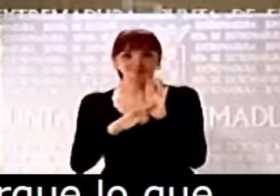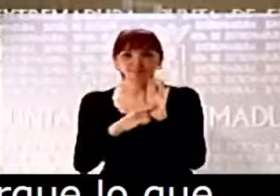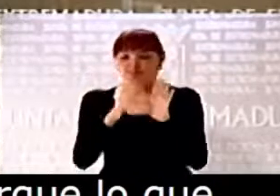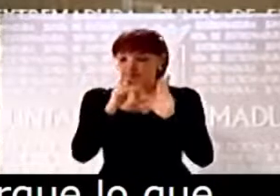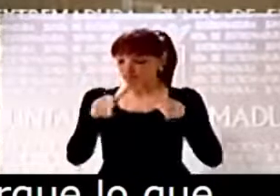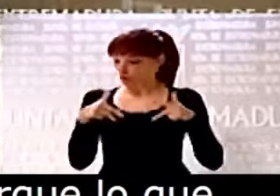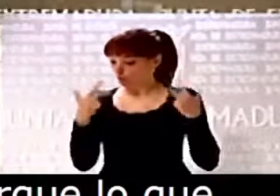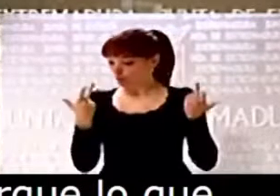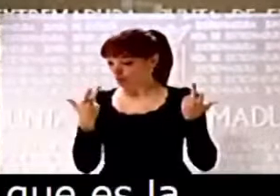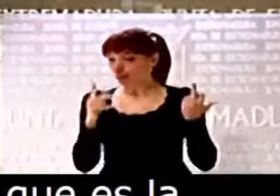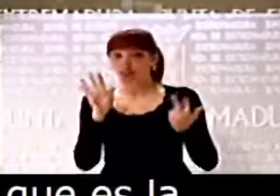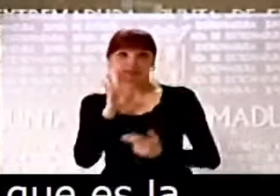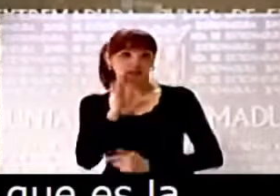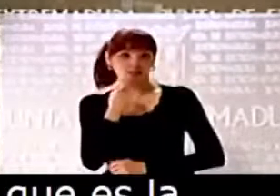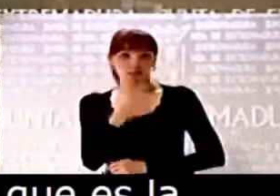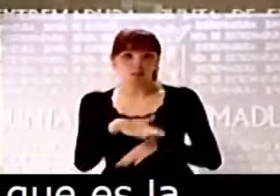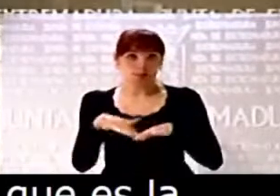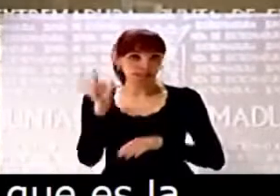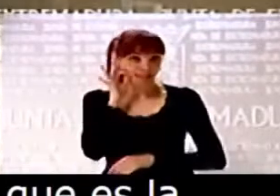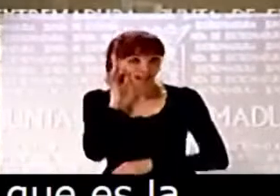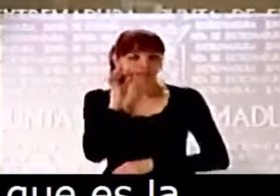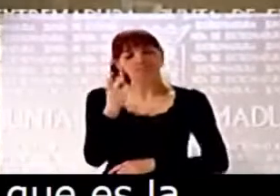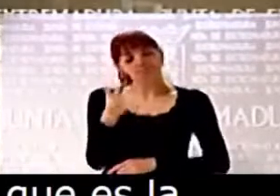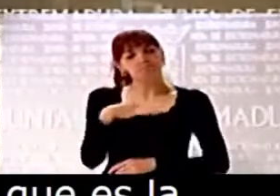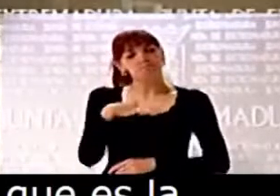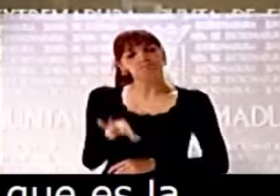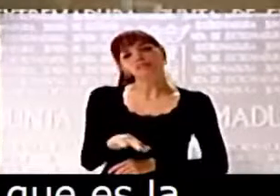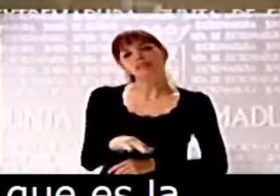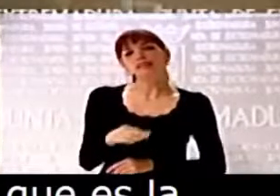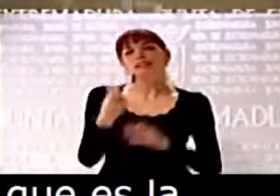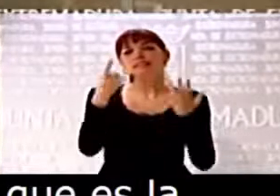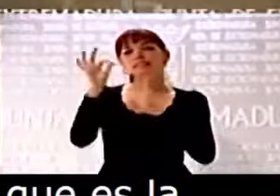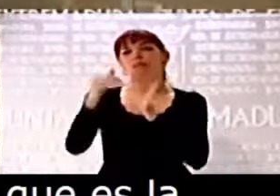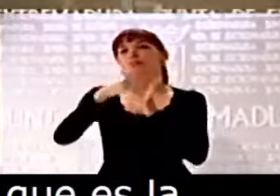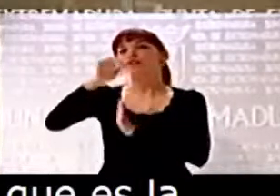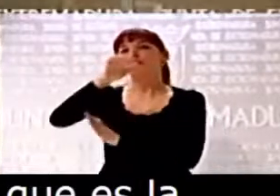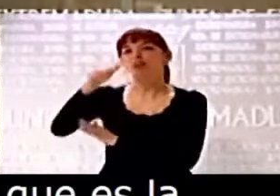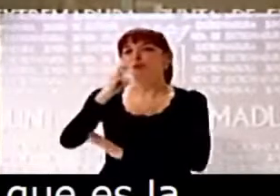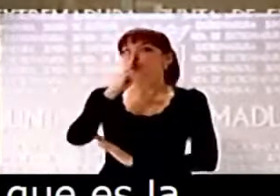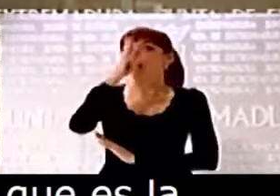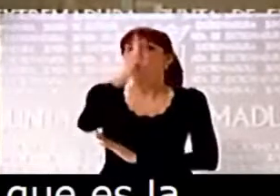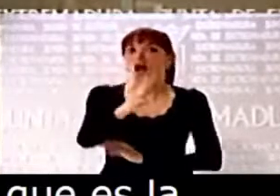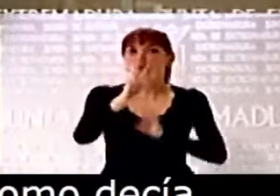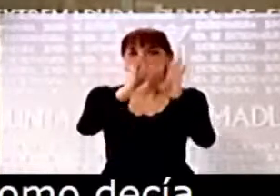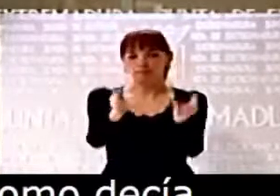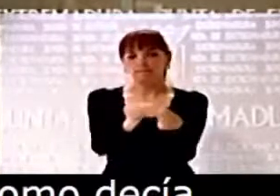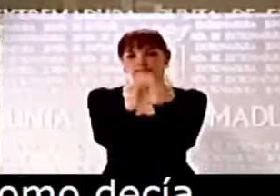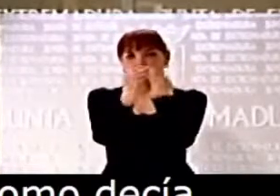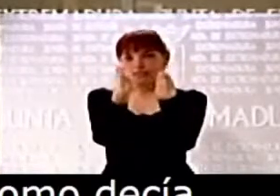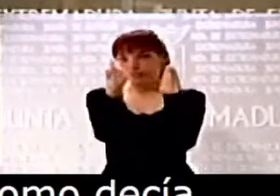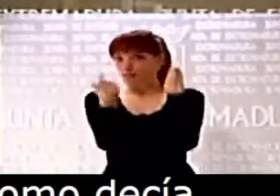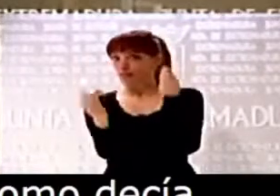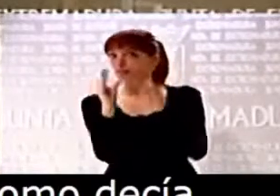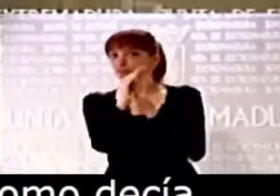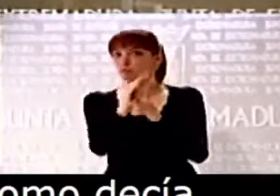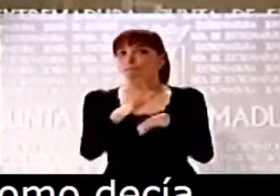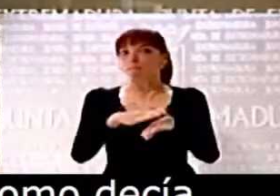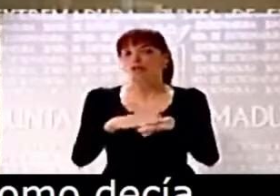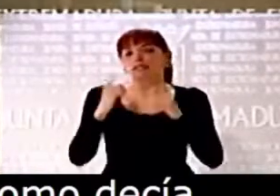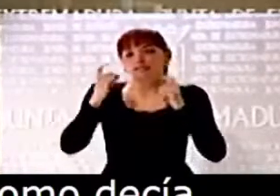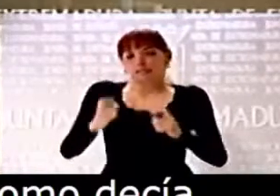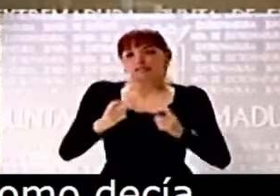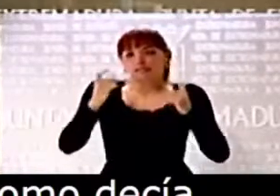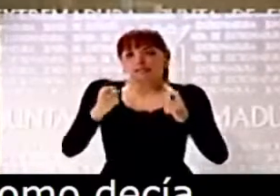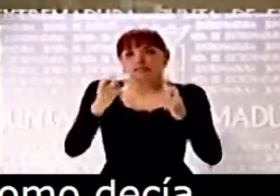a permitir, como decía la ministra, pues disponer de cerca de 70 millones de euros en los próximos 3 años para dar trigo y no solo